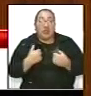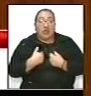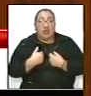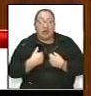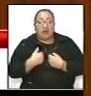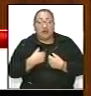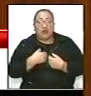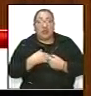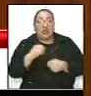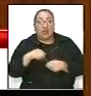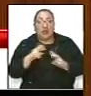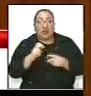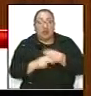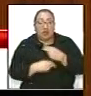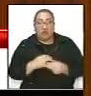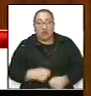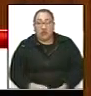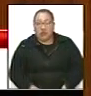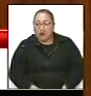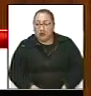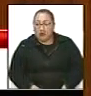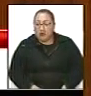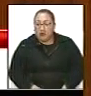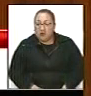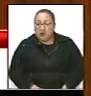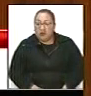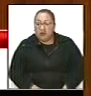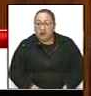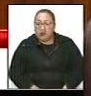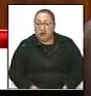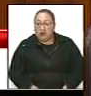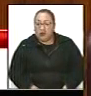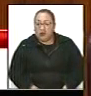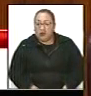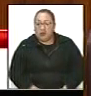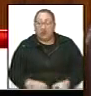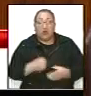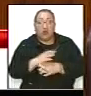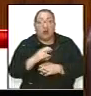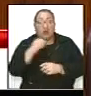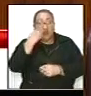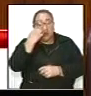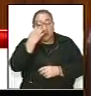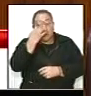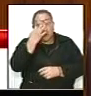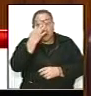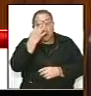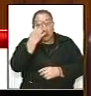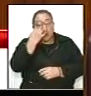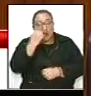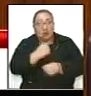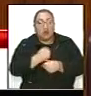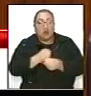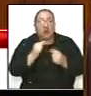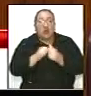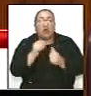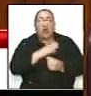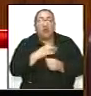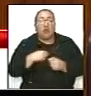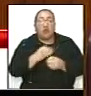en el ámbito nacional estos consejos consultivos que se trabajan con los